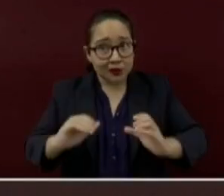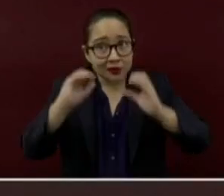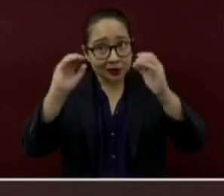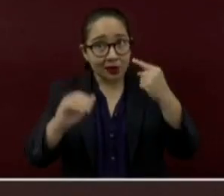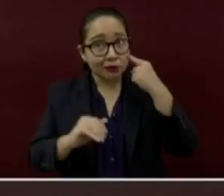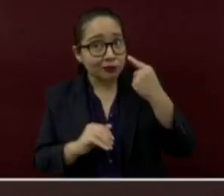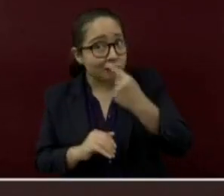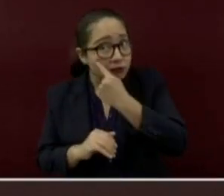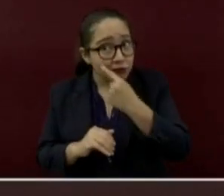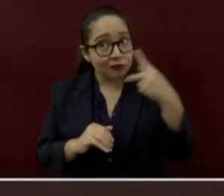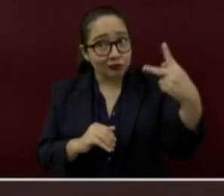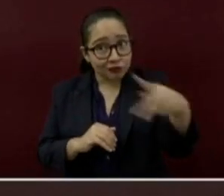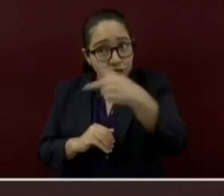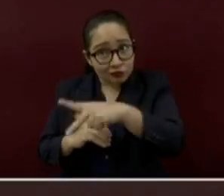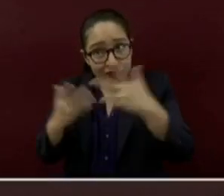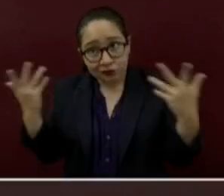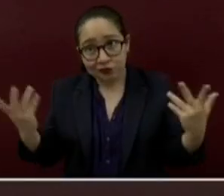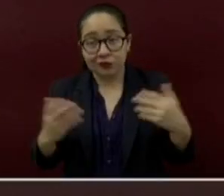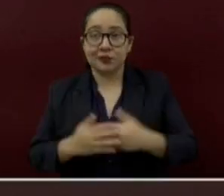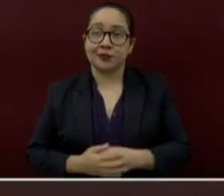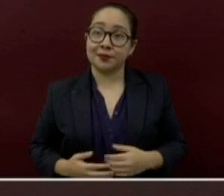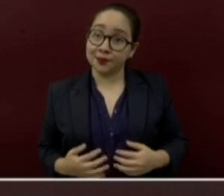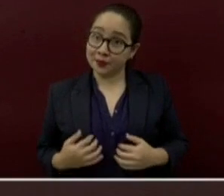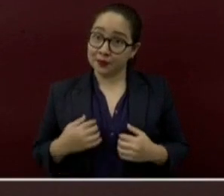respetable familia veracruzana